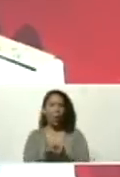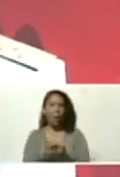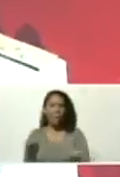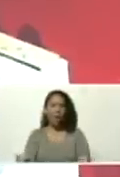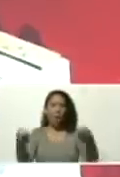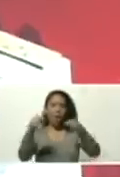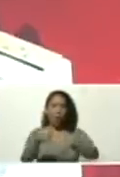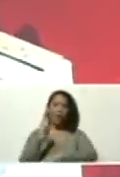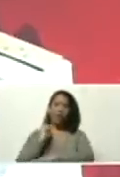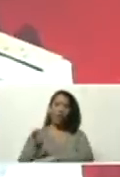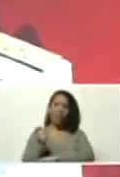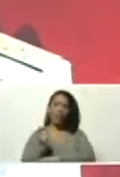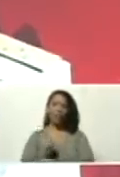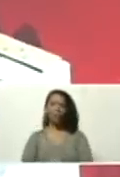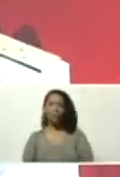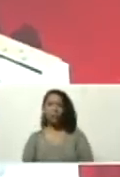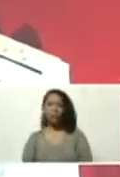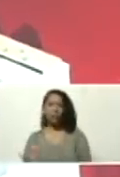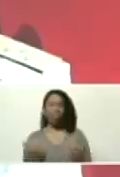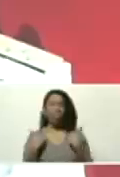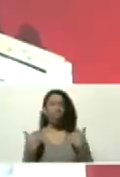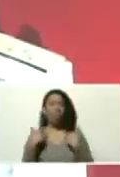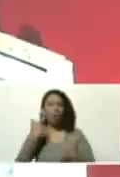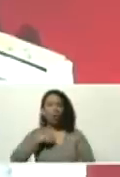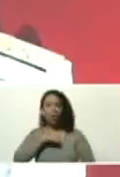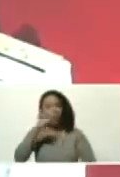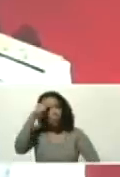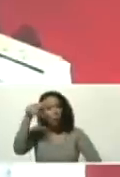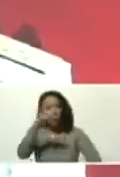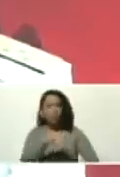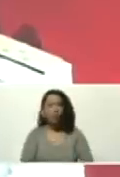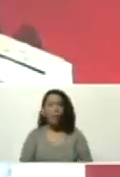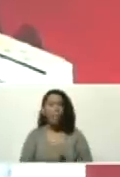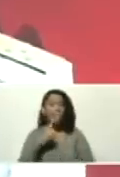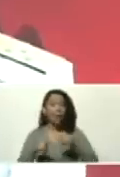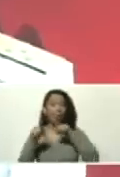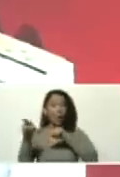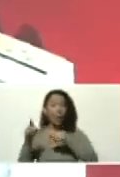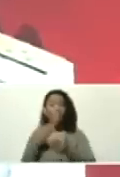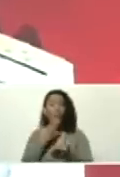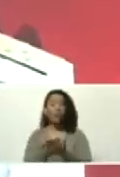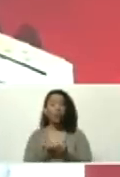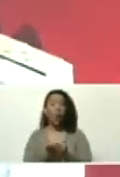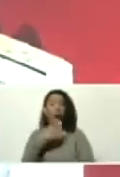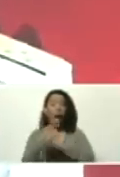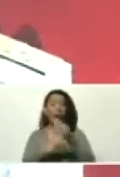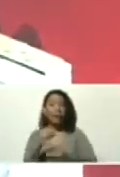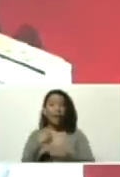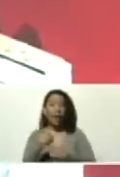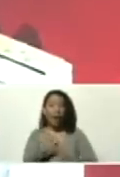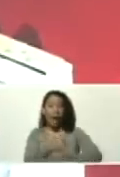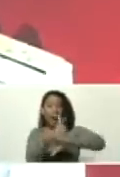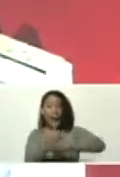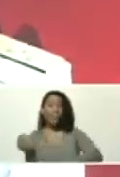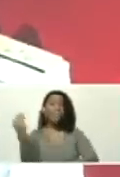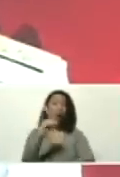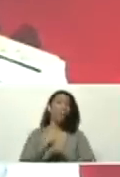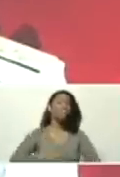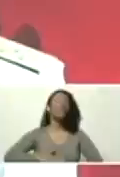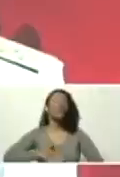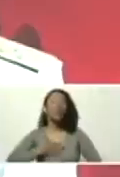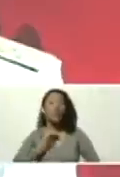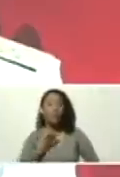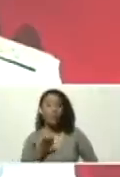bloqueo financiero y sufrimiento a nuestro pueblo. Pero ellas nos permitieron obtener las armas más poderosas que pueda